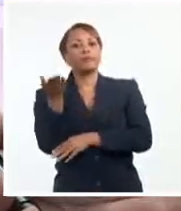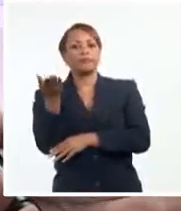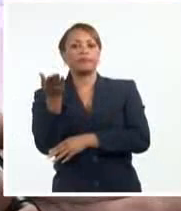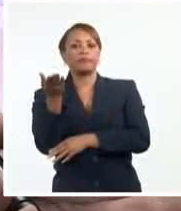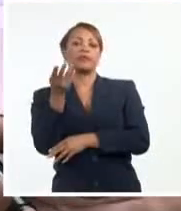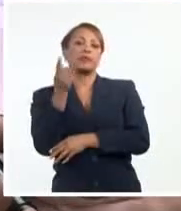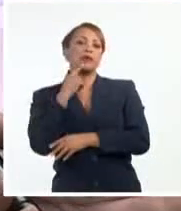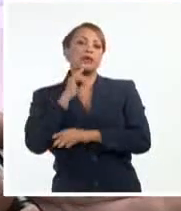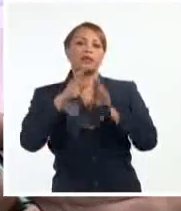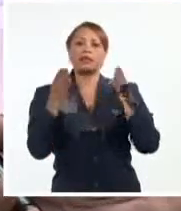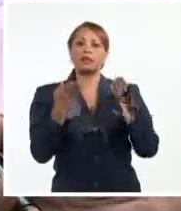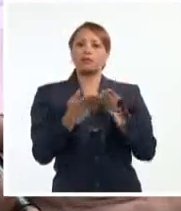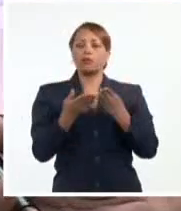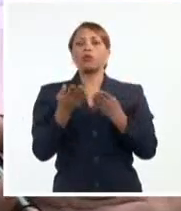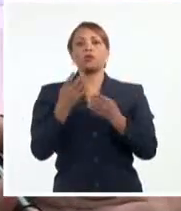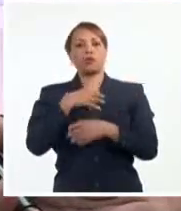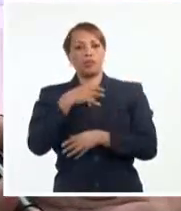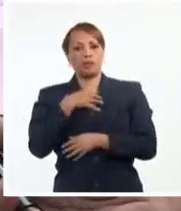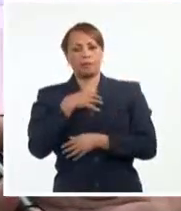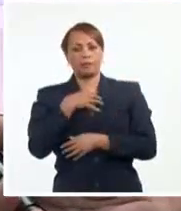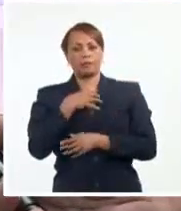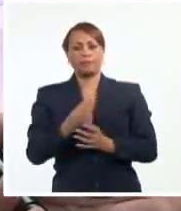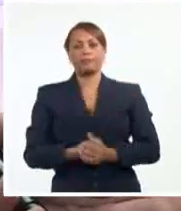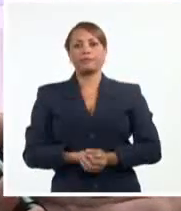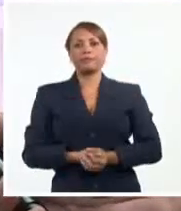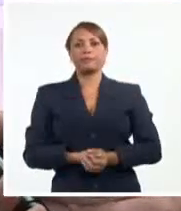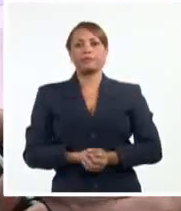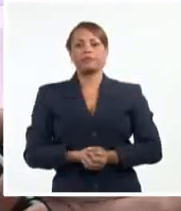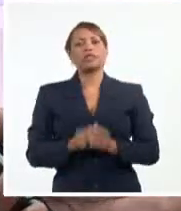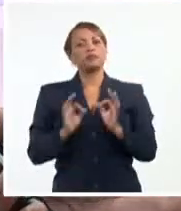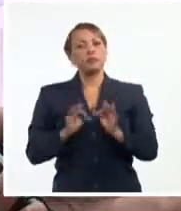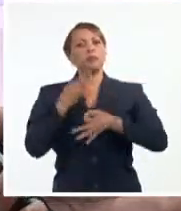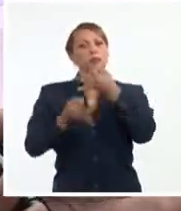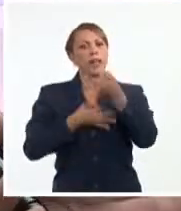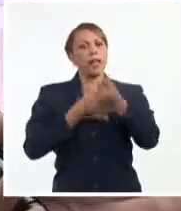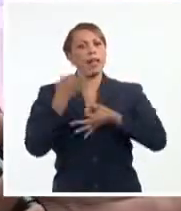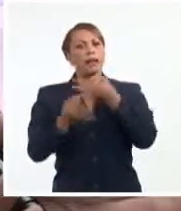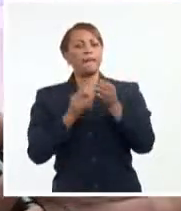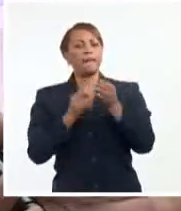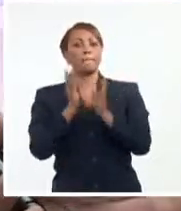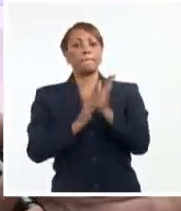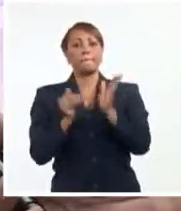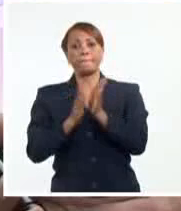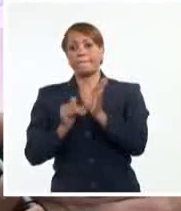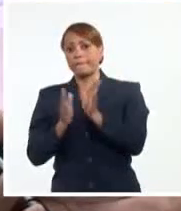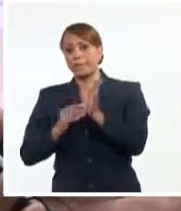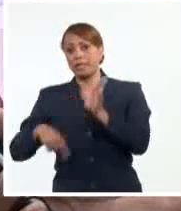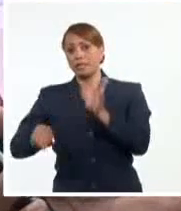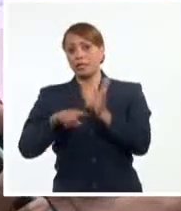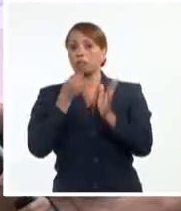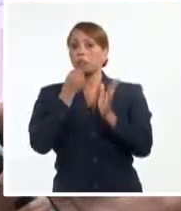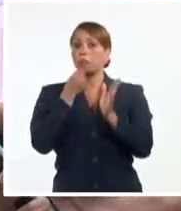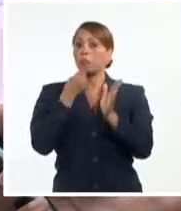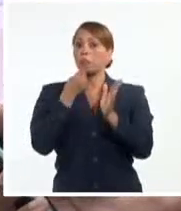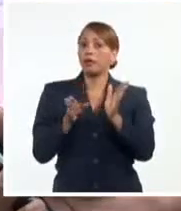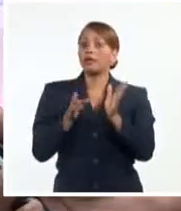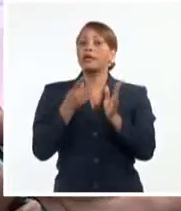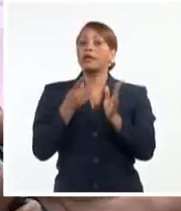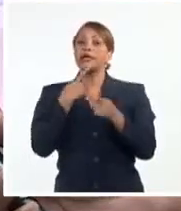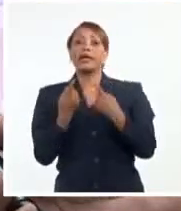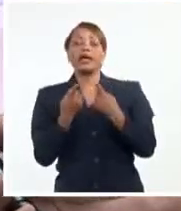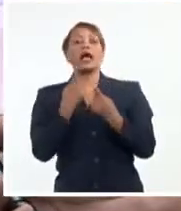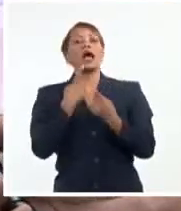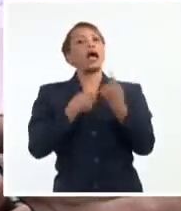disponibilidad que estamos teniendo. Siempre hemos explicado que en estos meses existía la probabilidad de